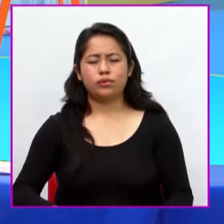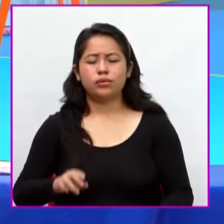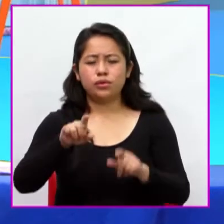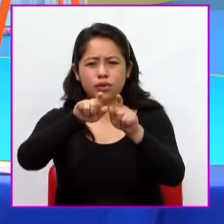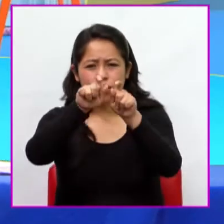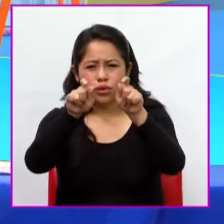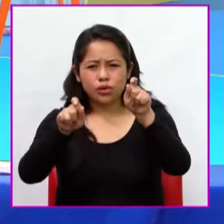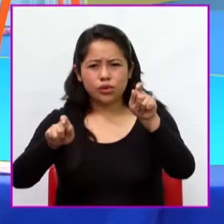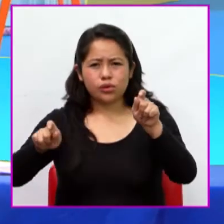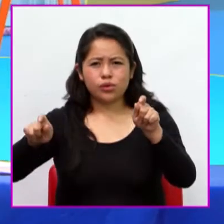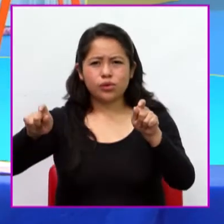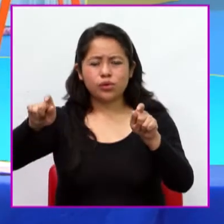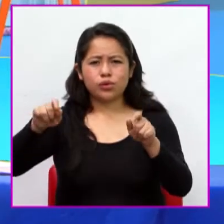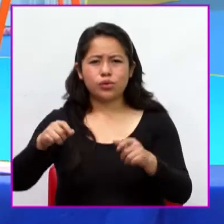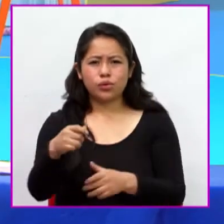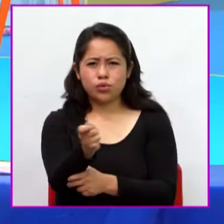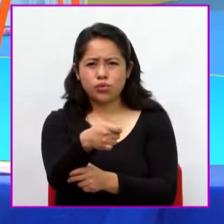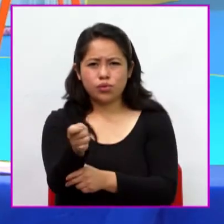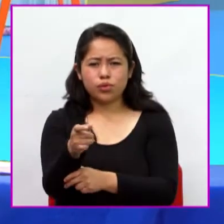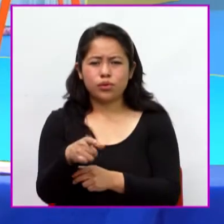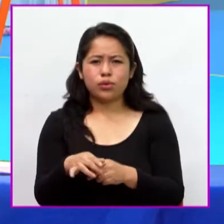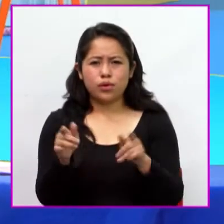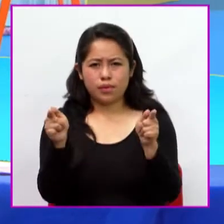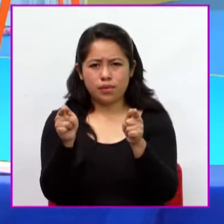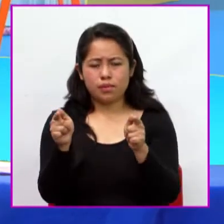mangueras, globos,